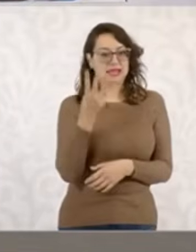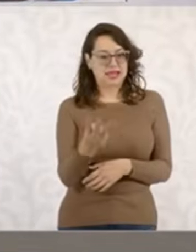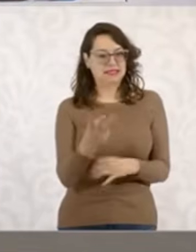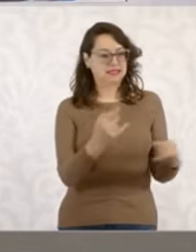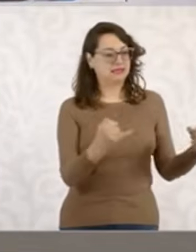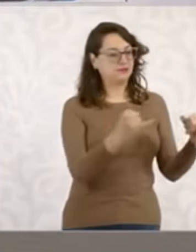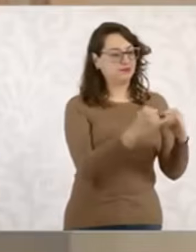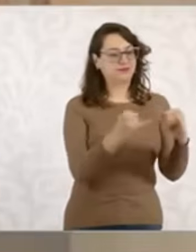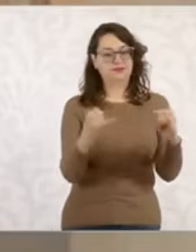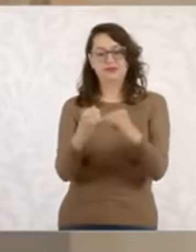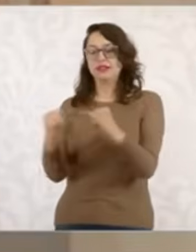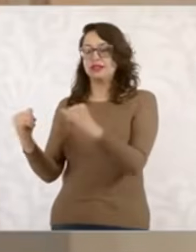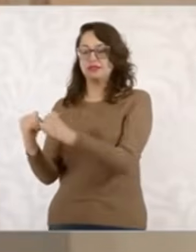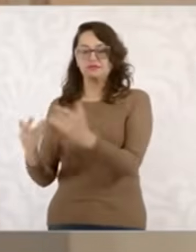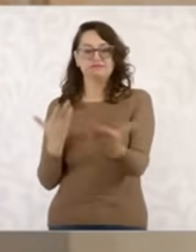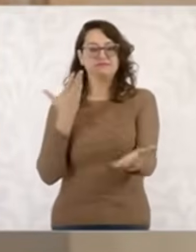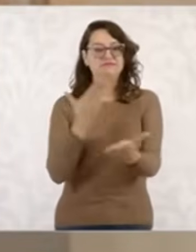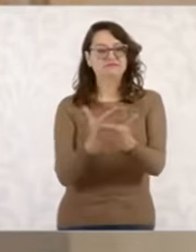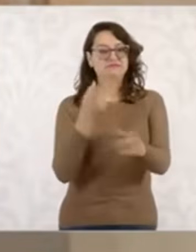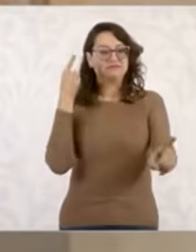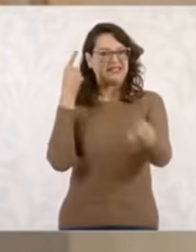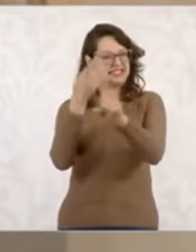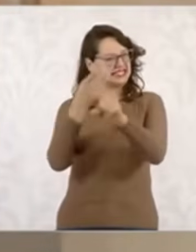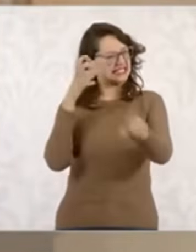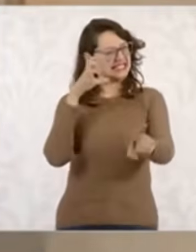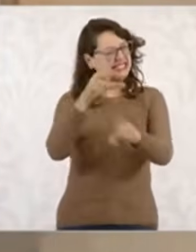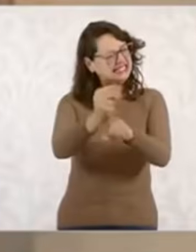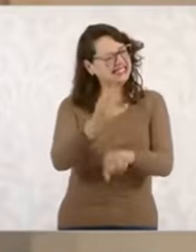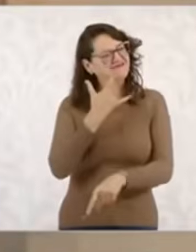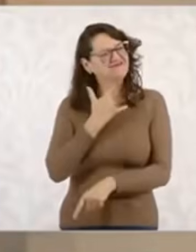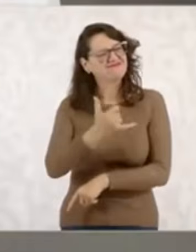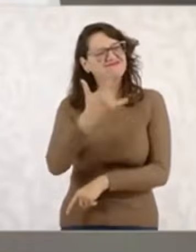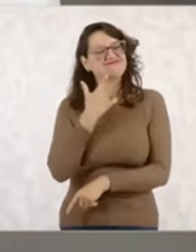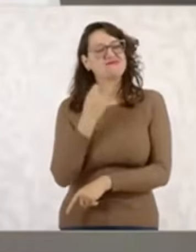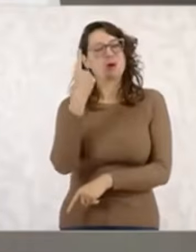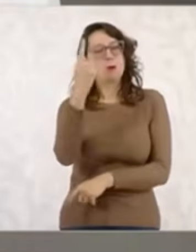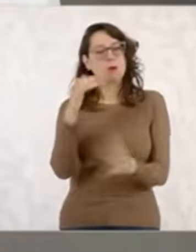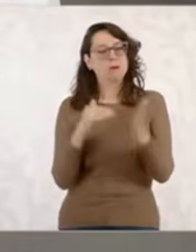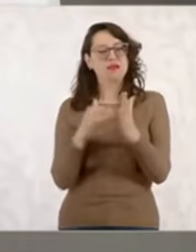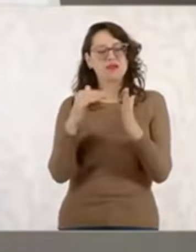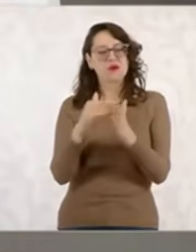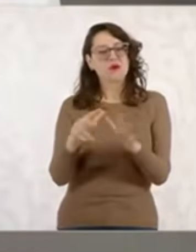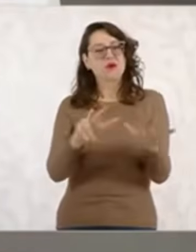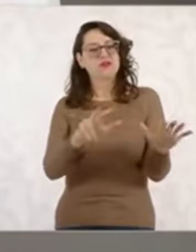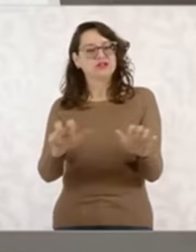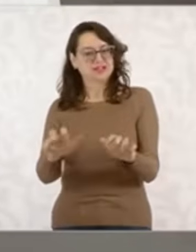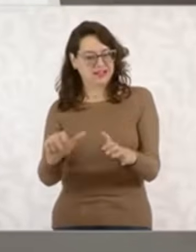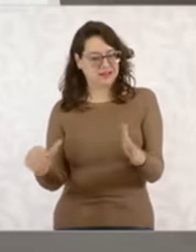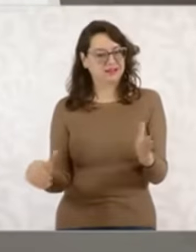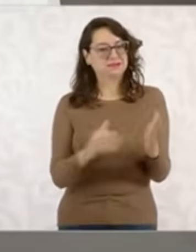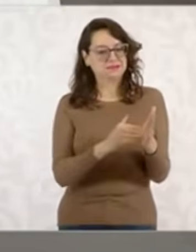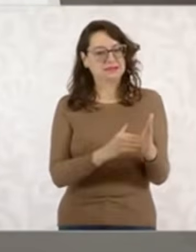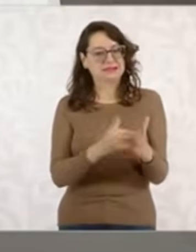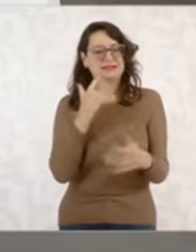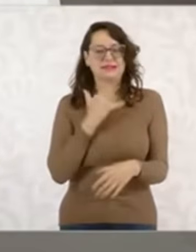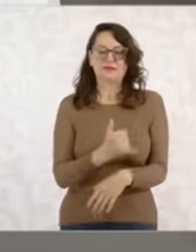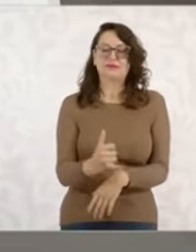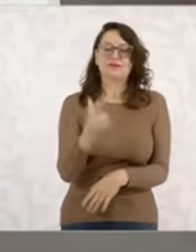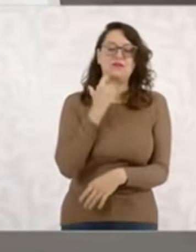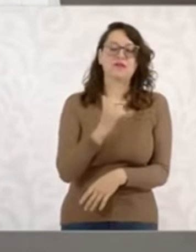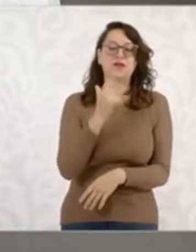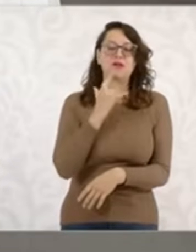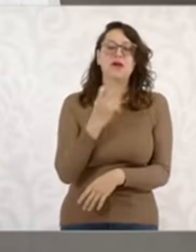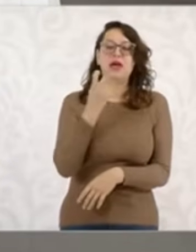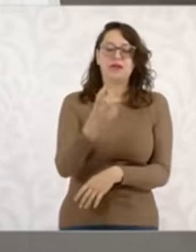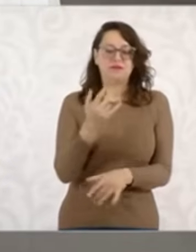Estamos haciendo todo el esfuerzo por llegar al 1.800.000 y estos datos también son bien importantes. En